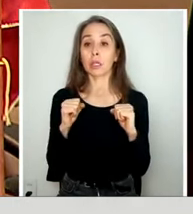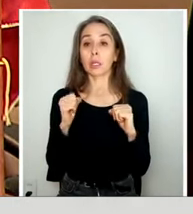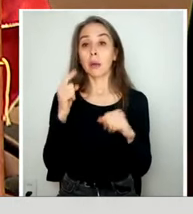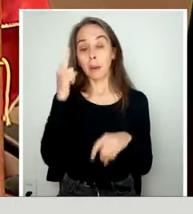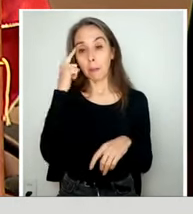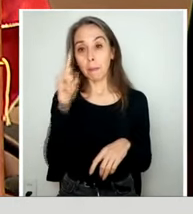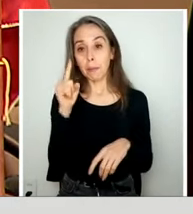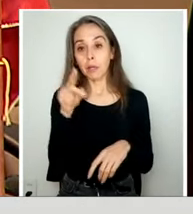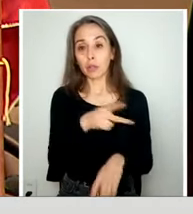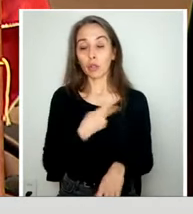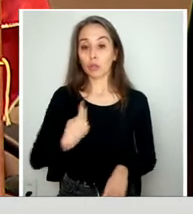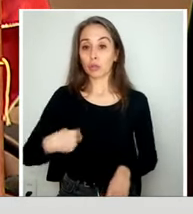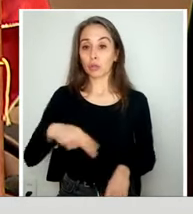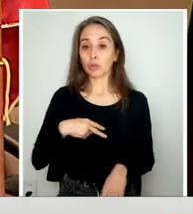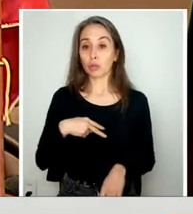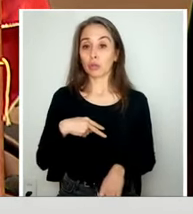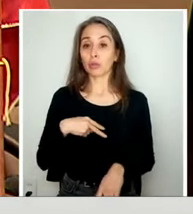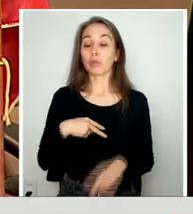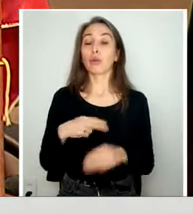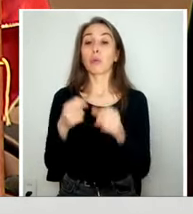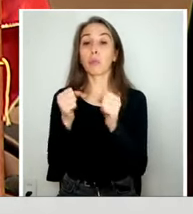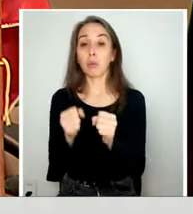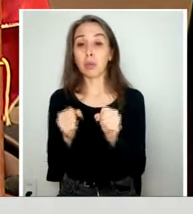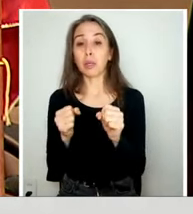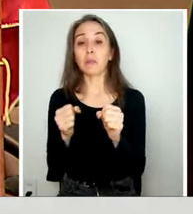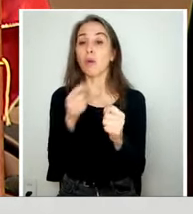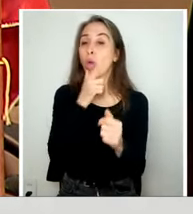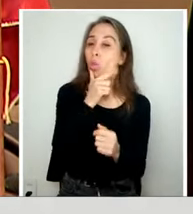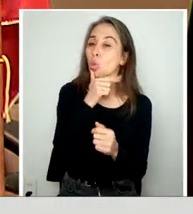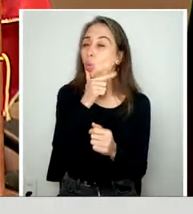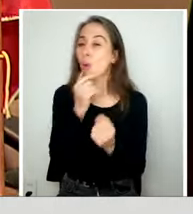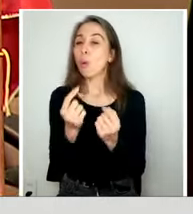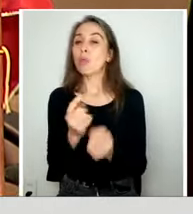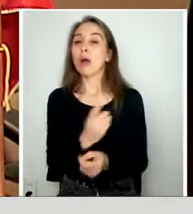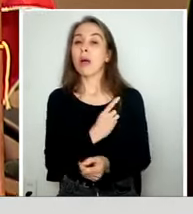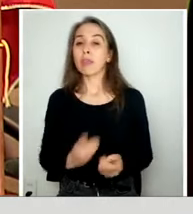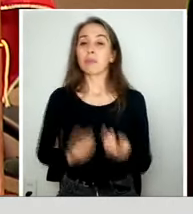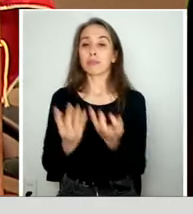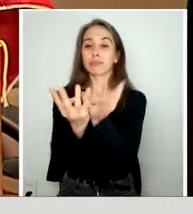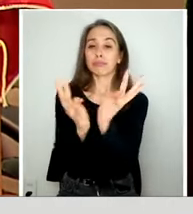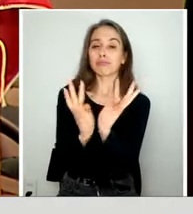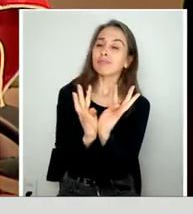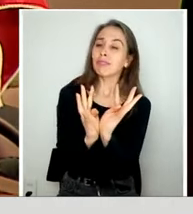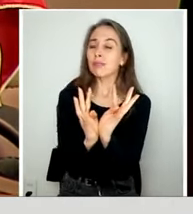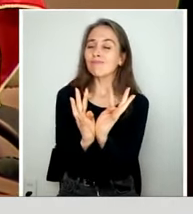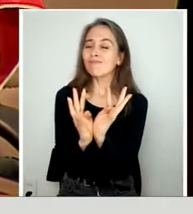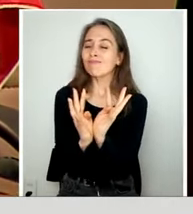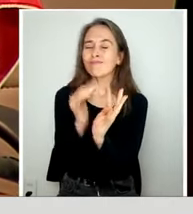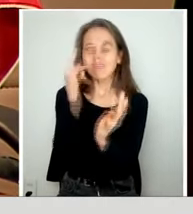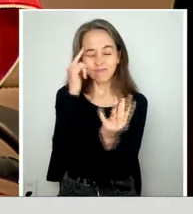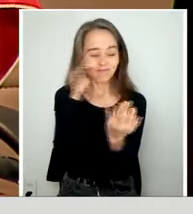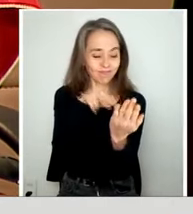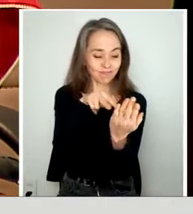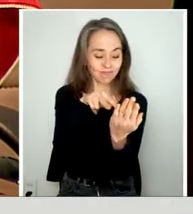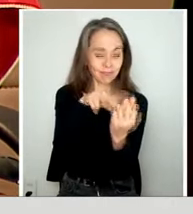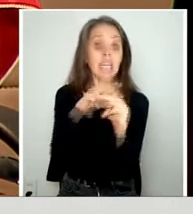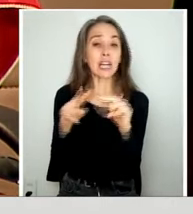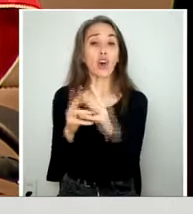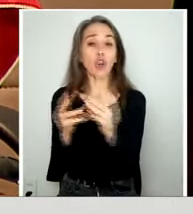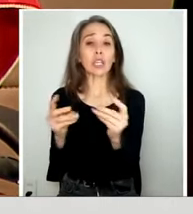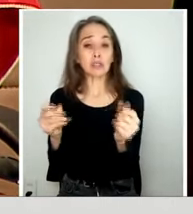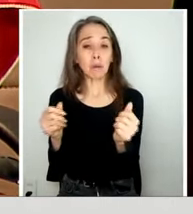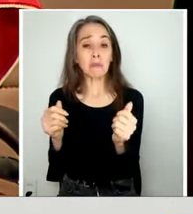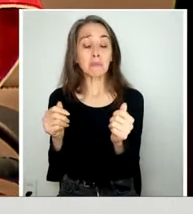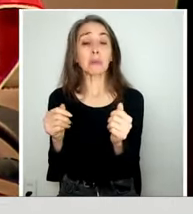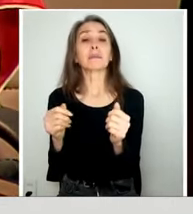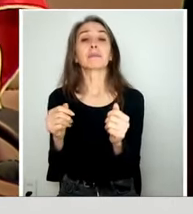tuvimos la oportunidad de resolver varias dudas que a los integrantes de dicha comisión nos quedaron hay un punto que creo que es importante